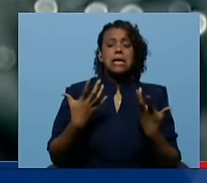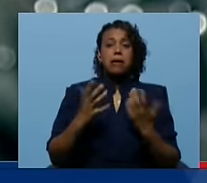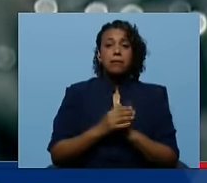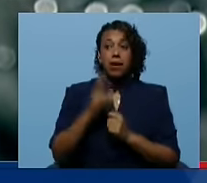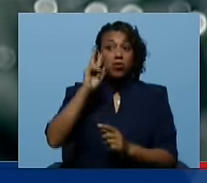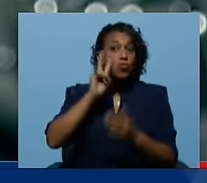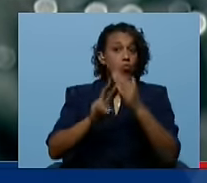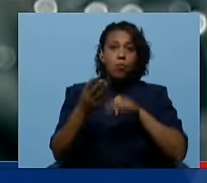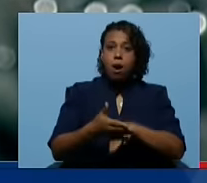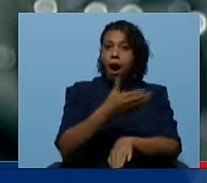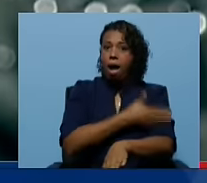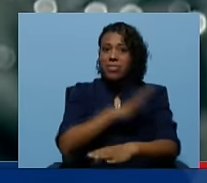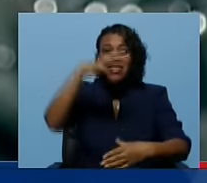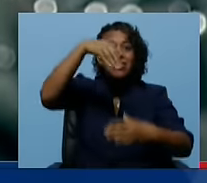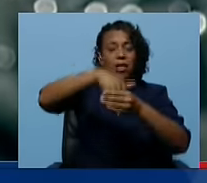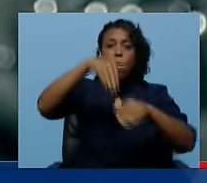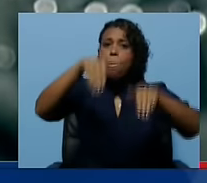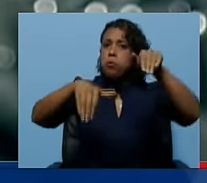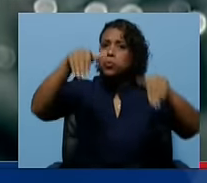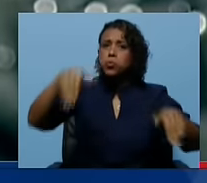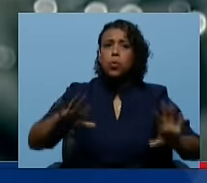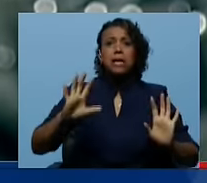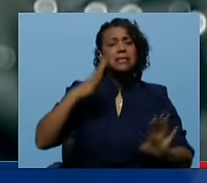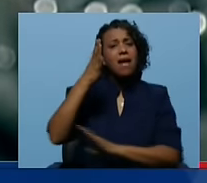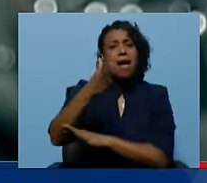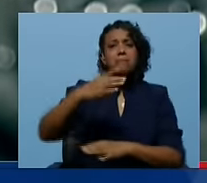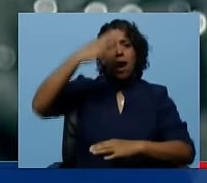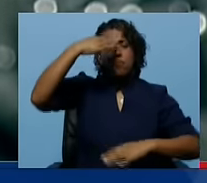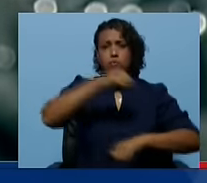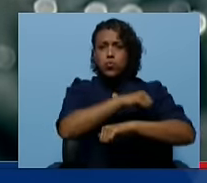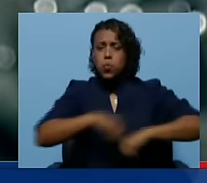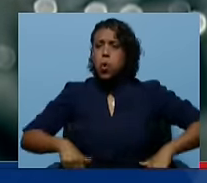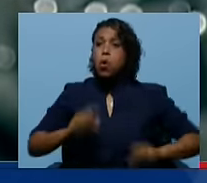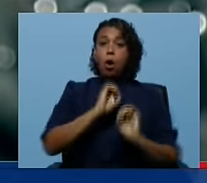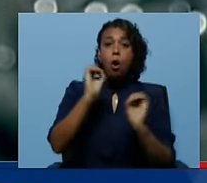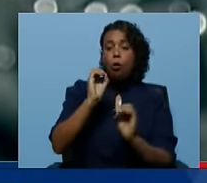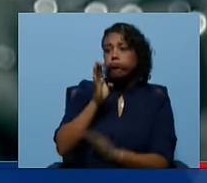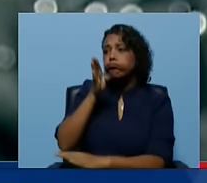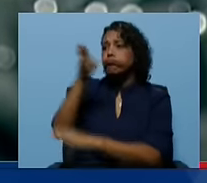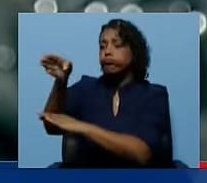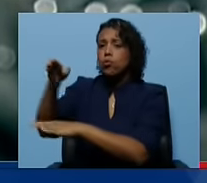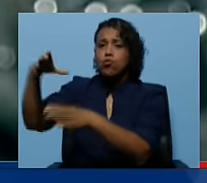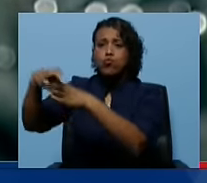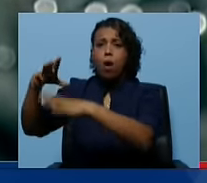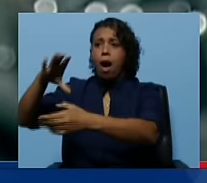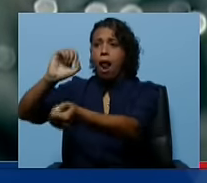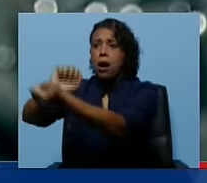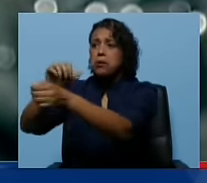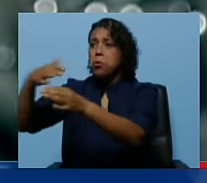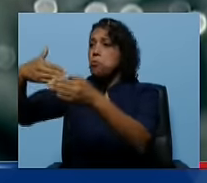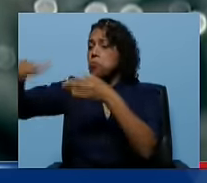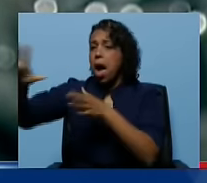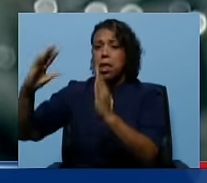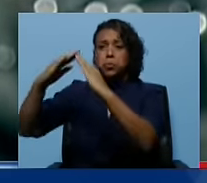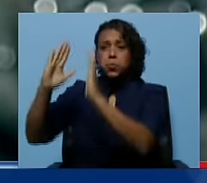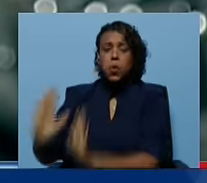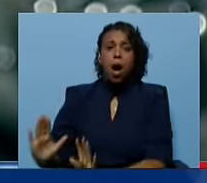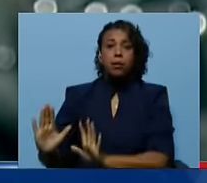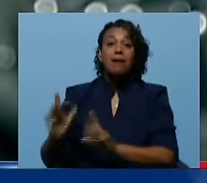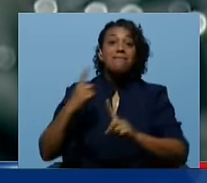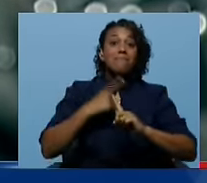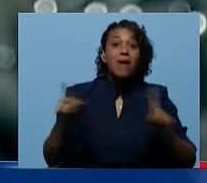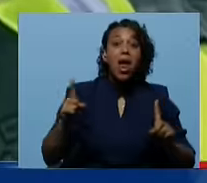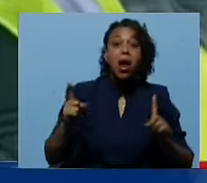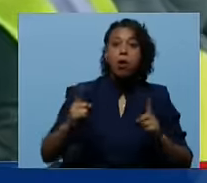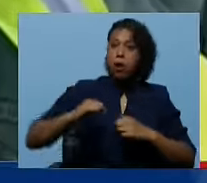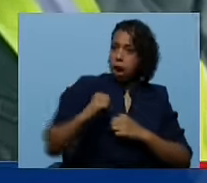nunca anteriormente, siempre los enviaban a los cuarteles, los enviaban a las casas. La Fuerza Armada